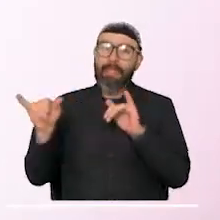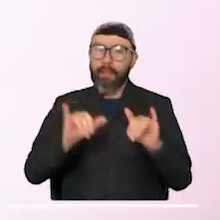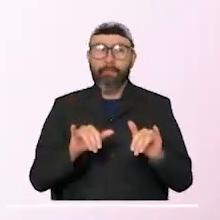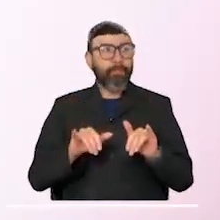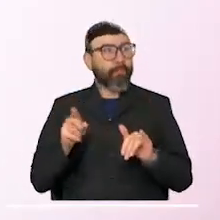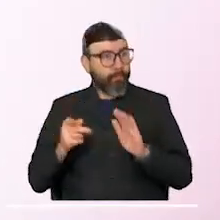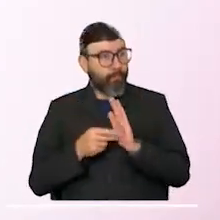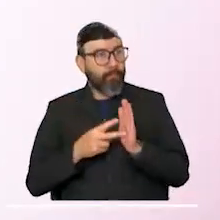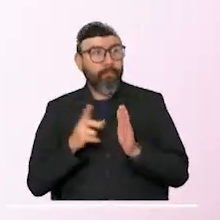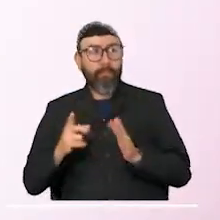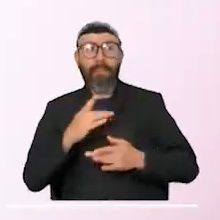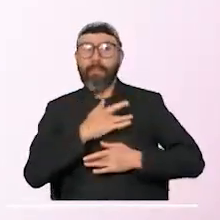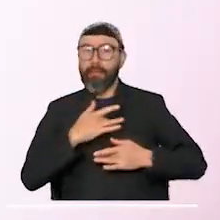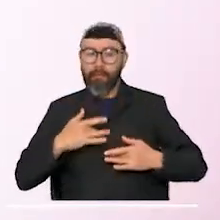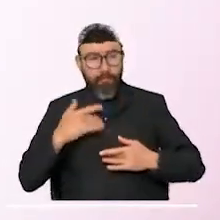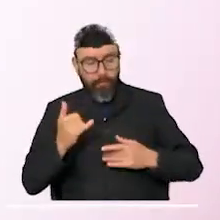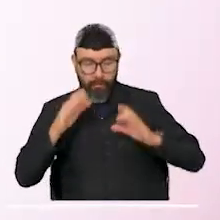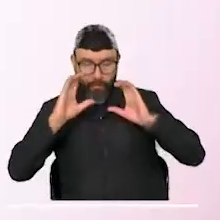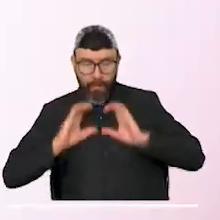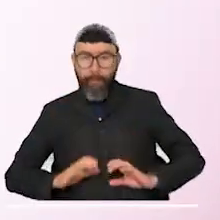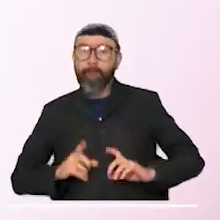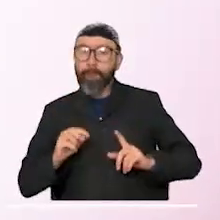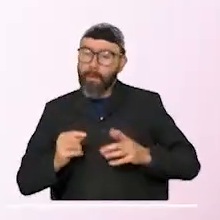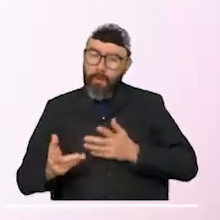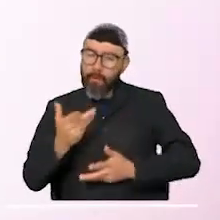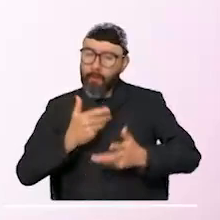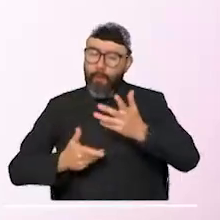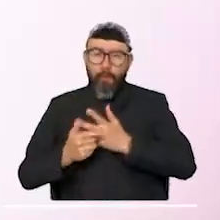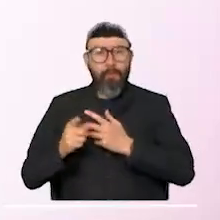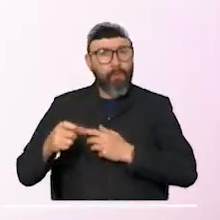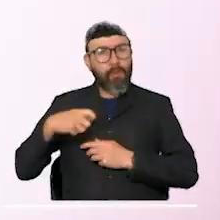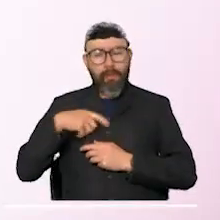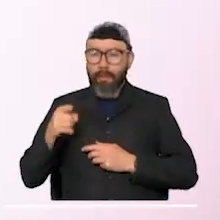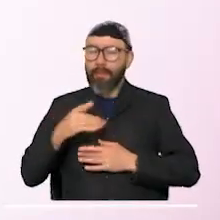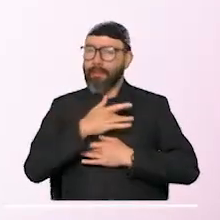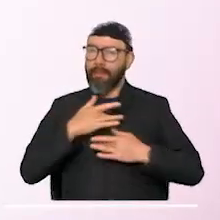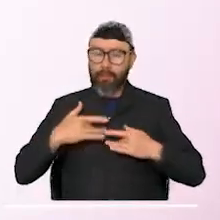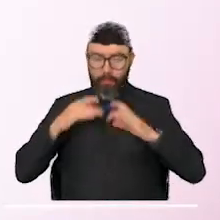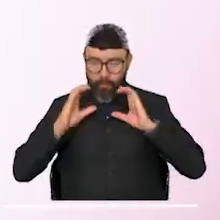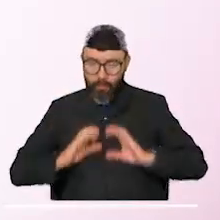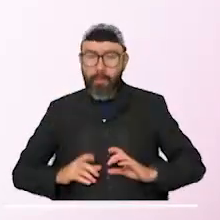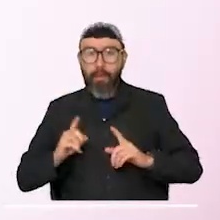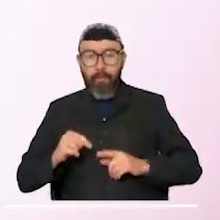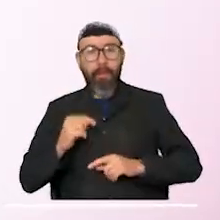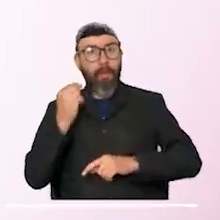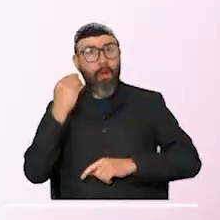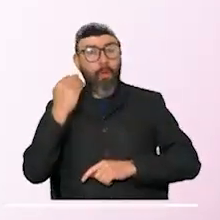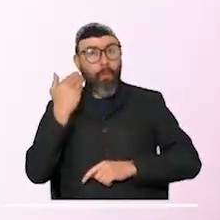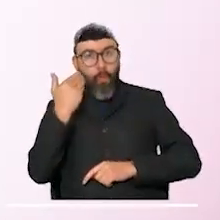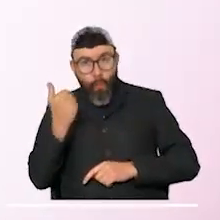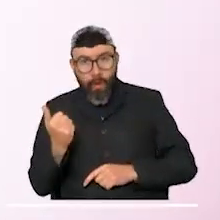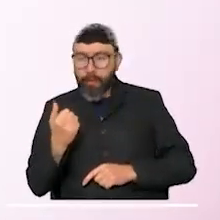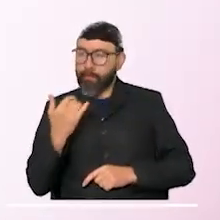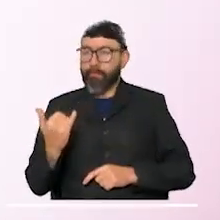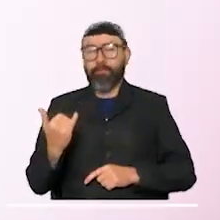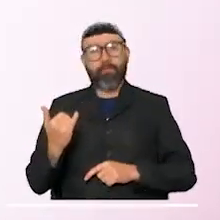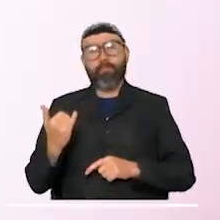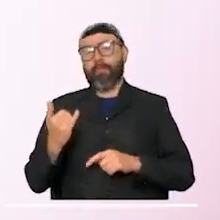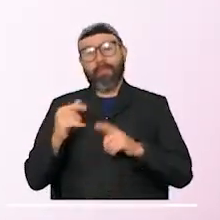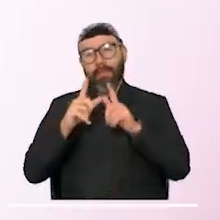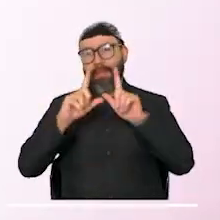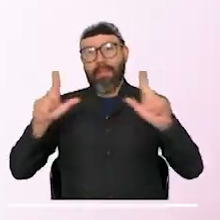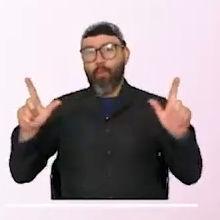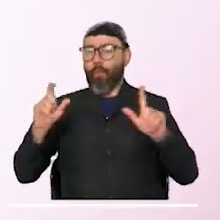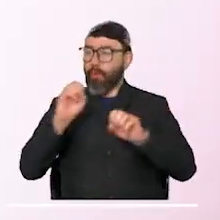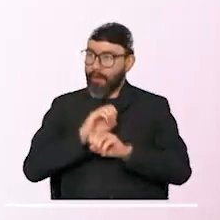y en la relación de pareja que también tiene mucho que ver con la salud del hombre y de la mujer Pues finalmente el tener una conexión y un lenguaje Claro pues